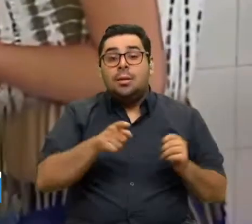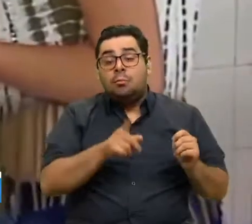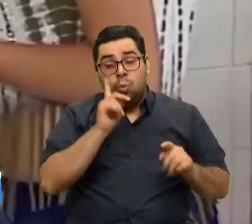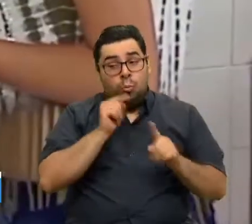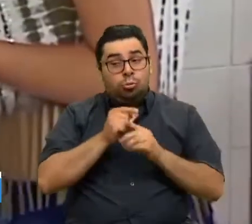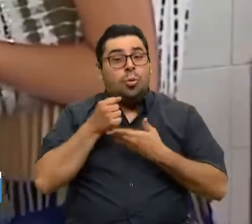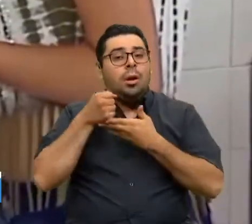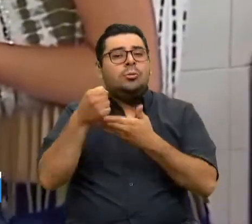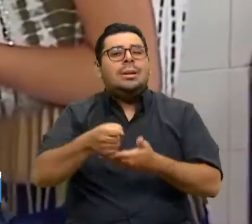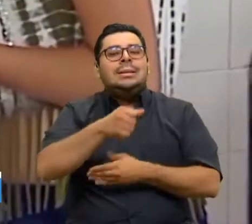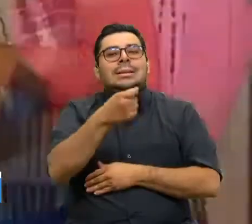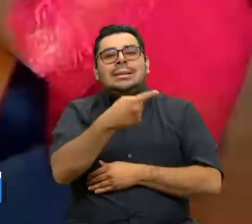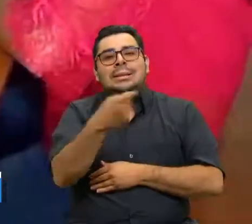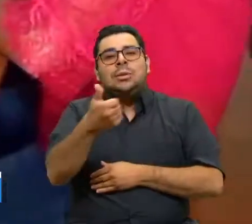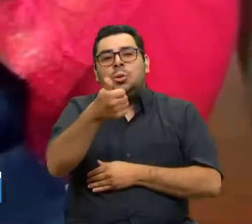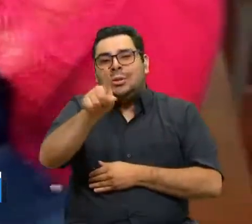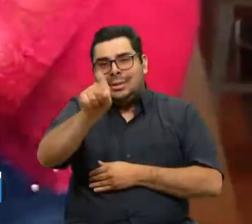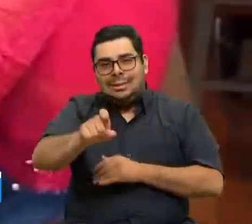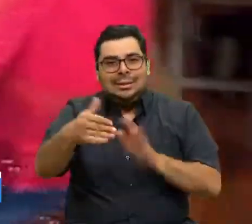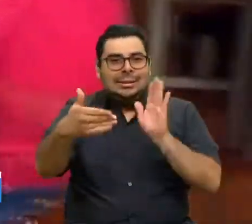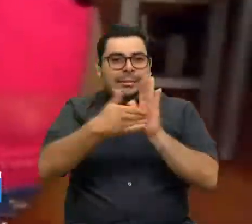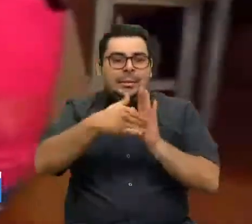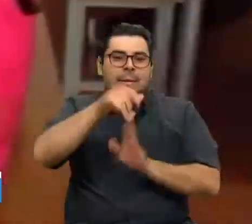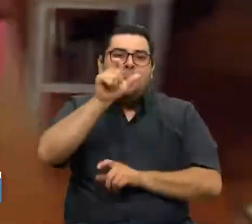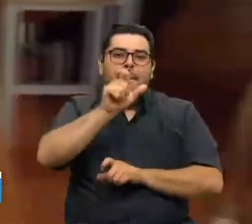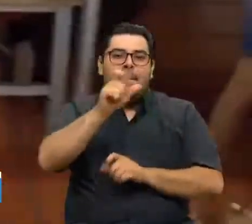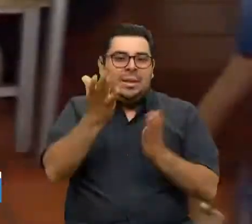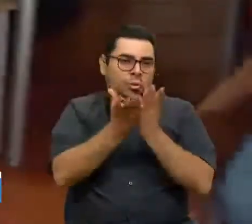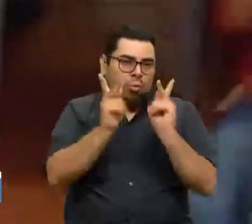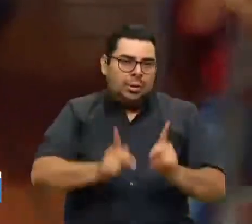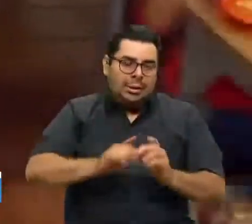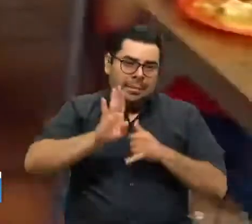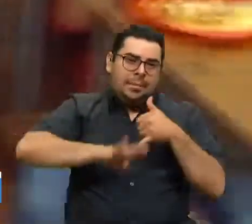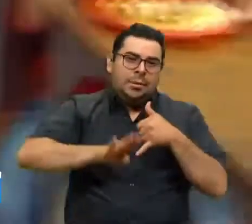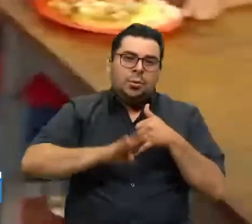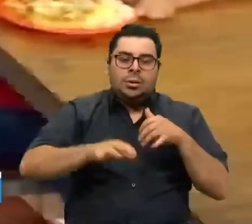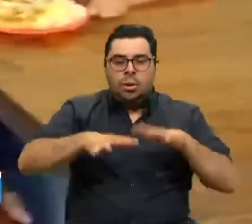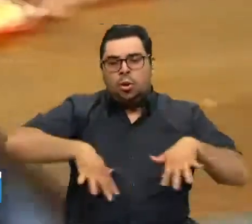que estudian en los planteles educativos de 39 municipios de Norte de Santander.